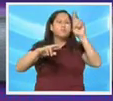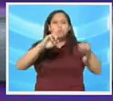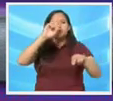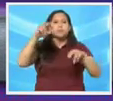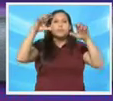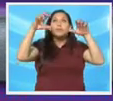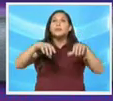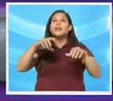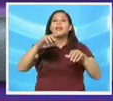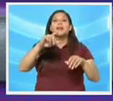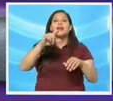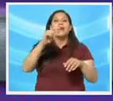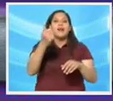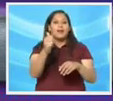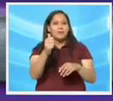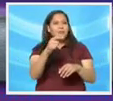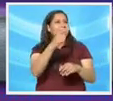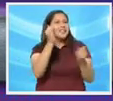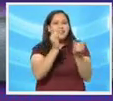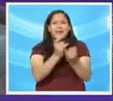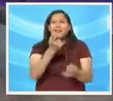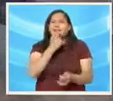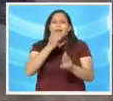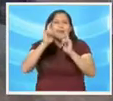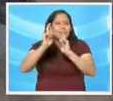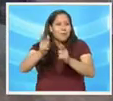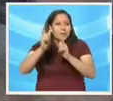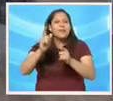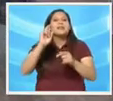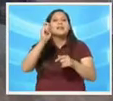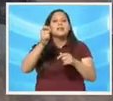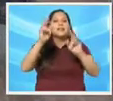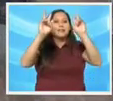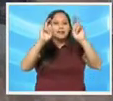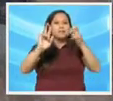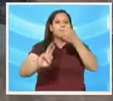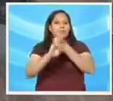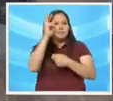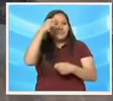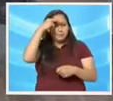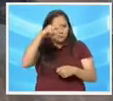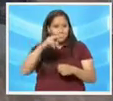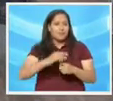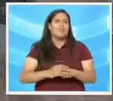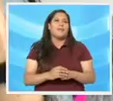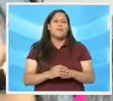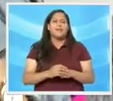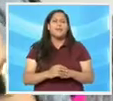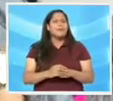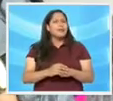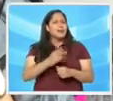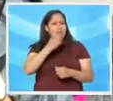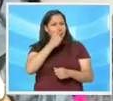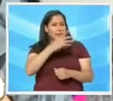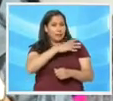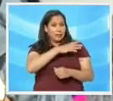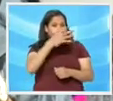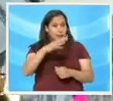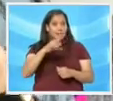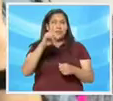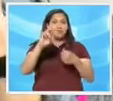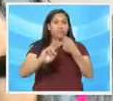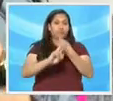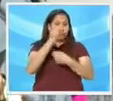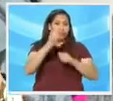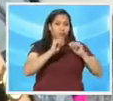y es una sátira genial sobre la Revolución Mexicana. Dice que un general de la Revolución